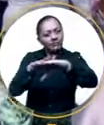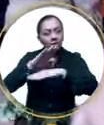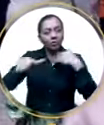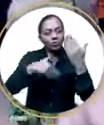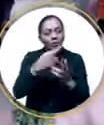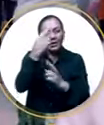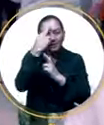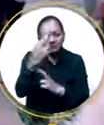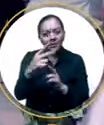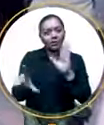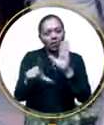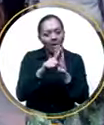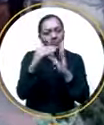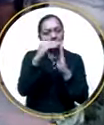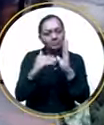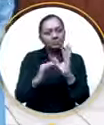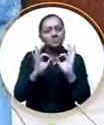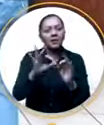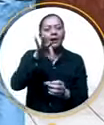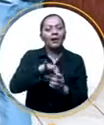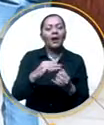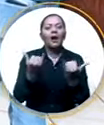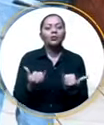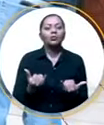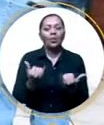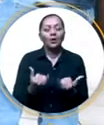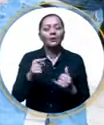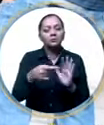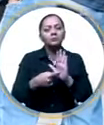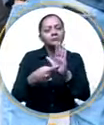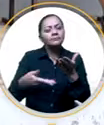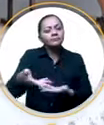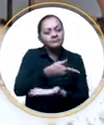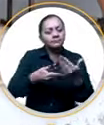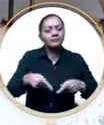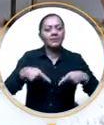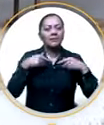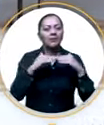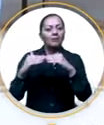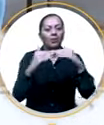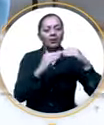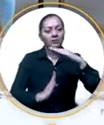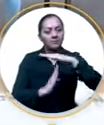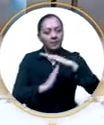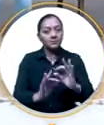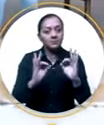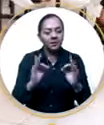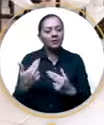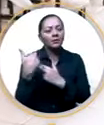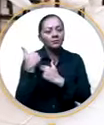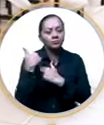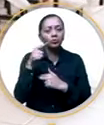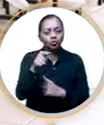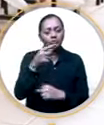Electoral invita a los ecuatorianos a respetar las normas establecidas en la ley electoral vigente, como símbolo de convivencia democrática,